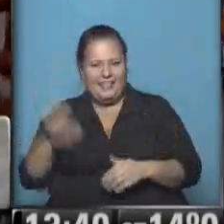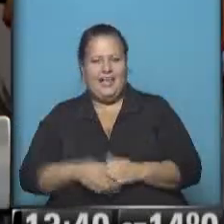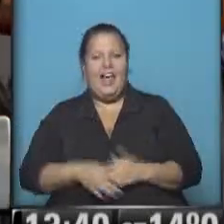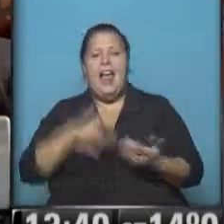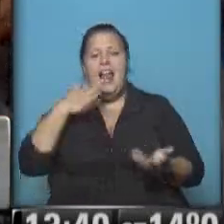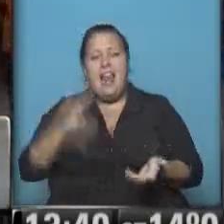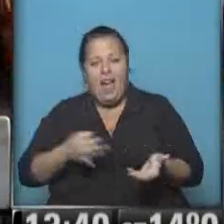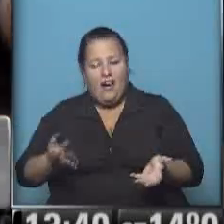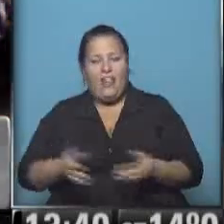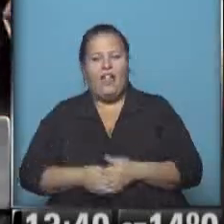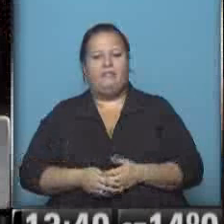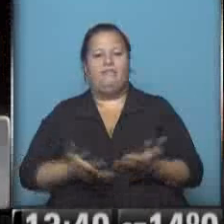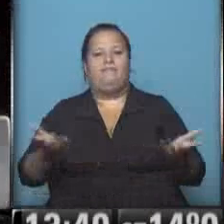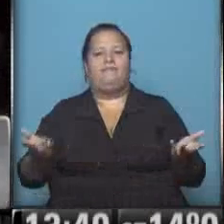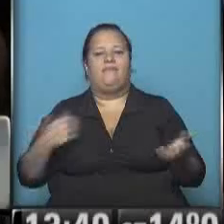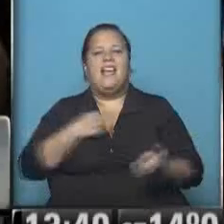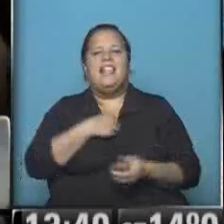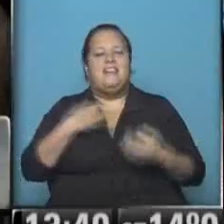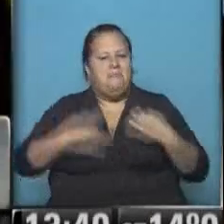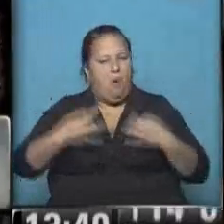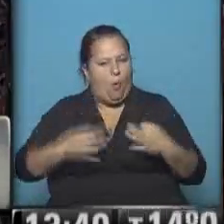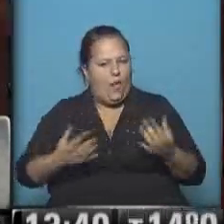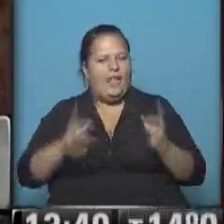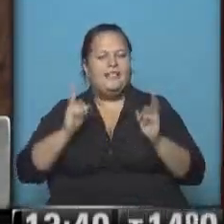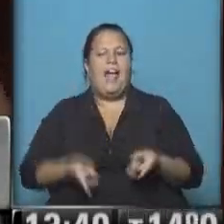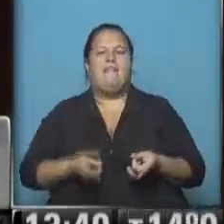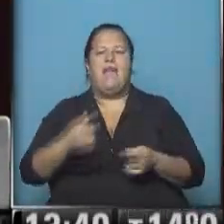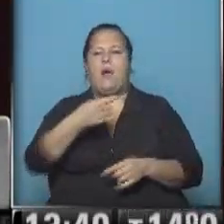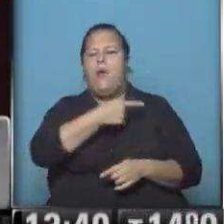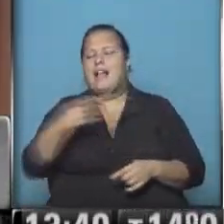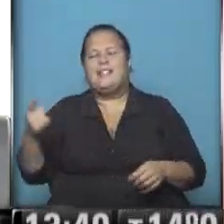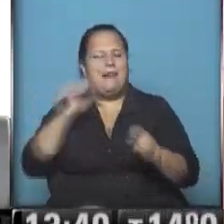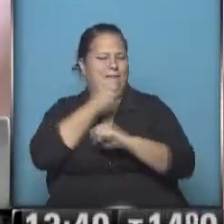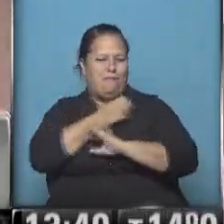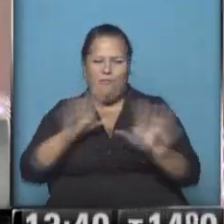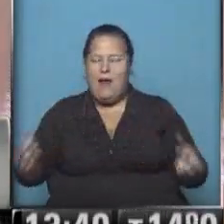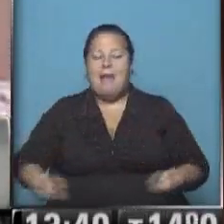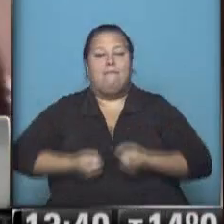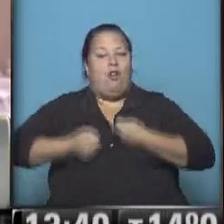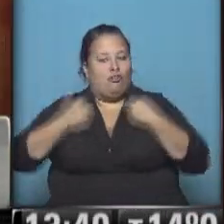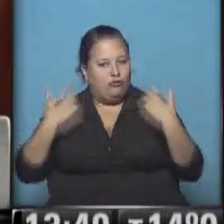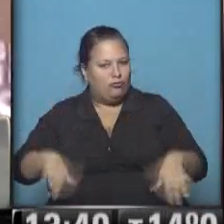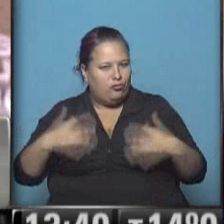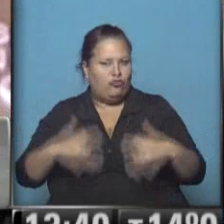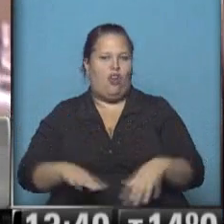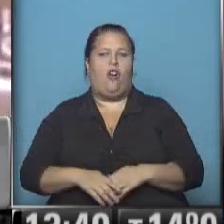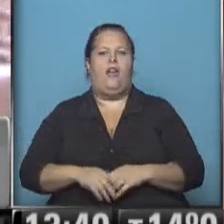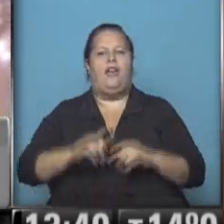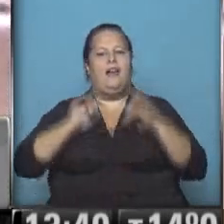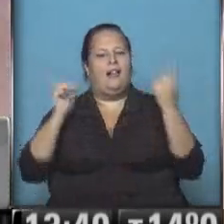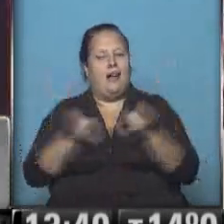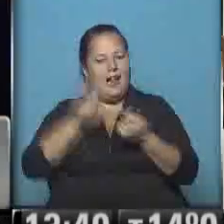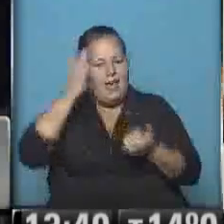La verdad que, bueno, me sentía muy bien. Además ha sido una semana maravillosa, con emociones muy fuertes, desde el sitio